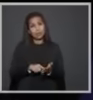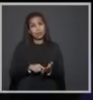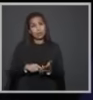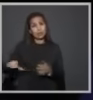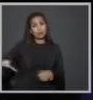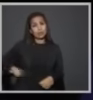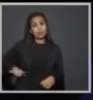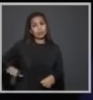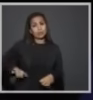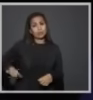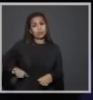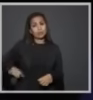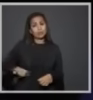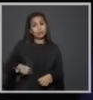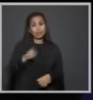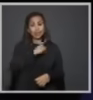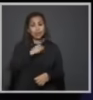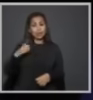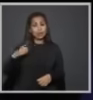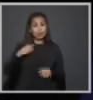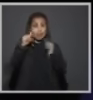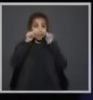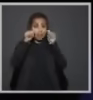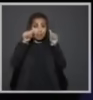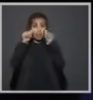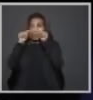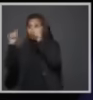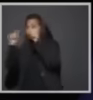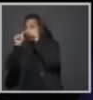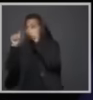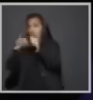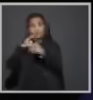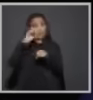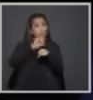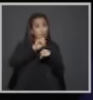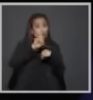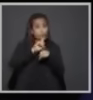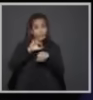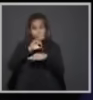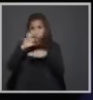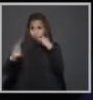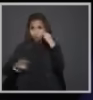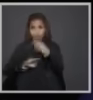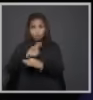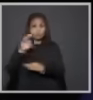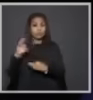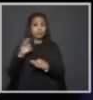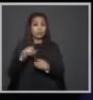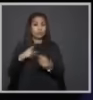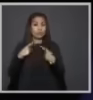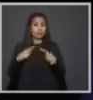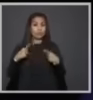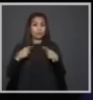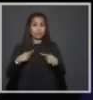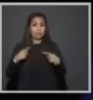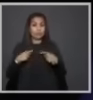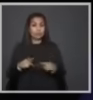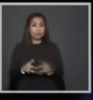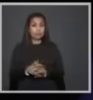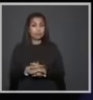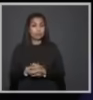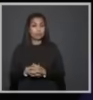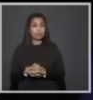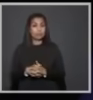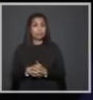gobierno se debe atender a todos, se debe respetar a todos, se le